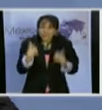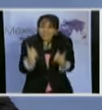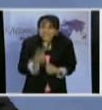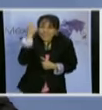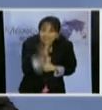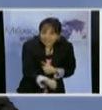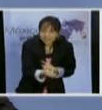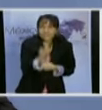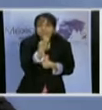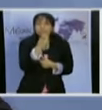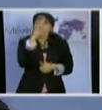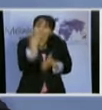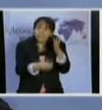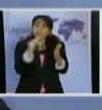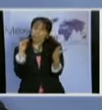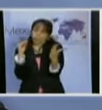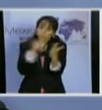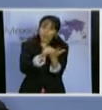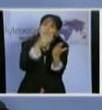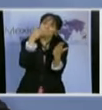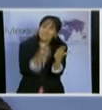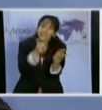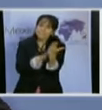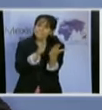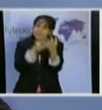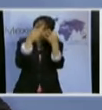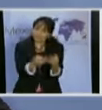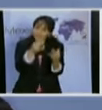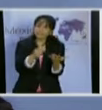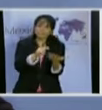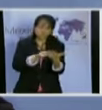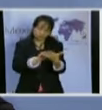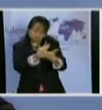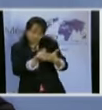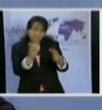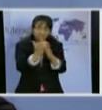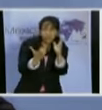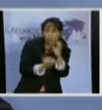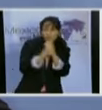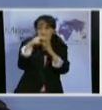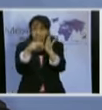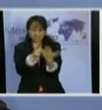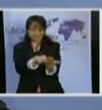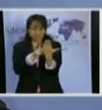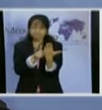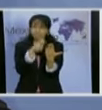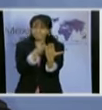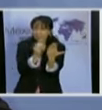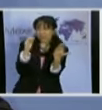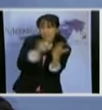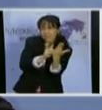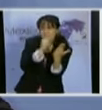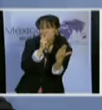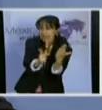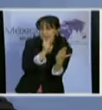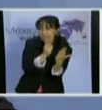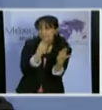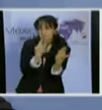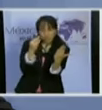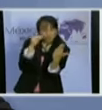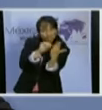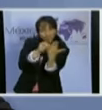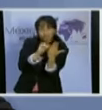documentos oficiales, ¿no? Parece que es muy difícil cambiar el lenguaje. Pues nos gustaría insistir en que el lenguaje es importante, las palabras que usamos